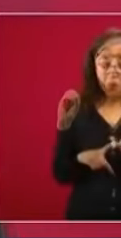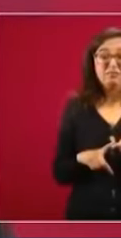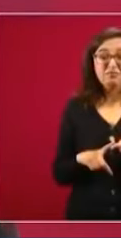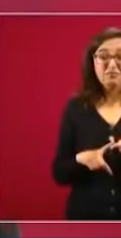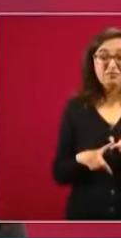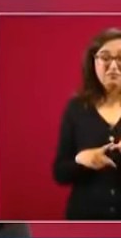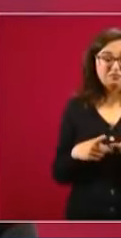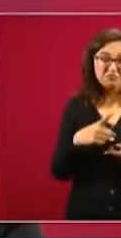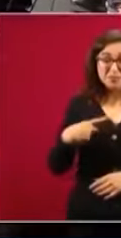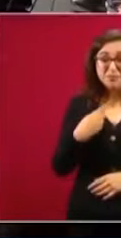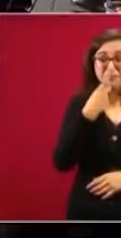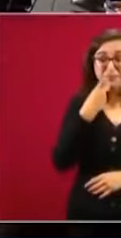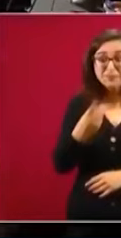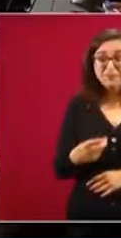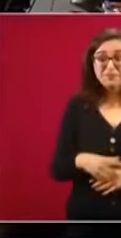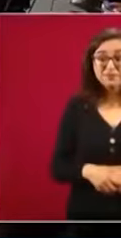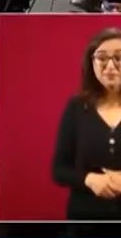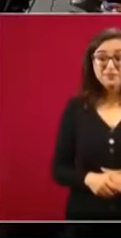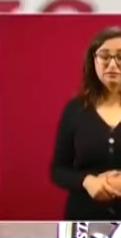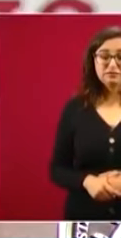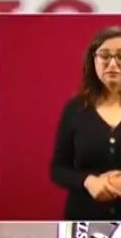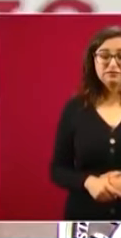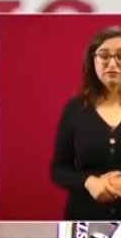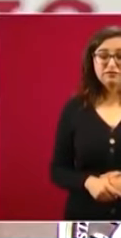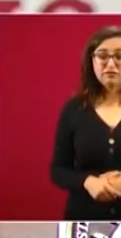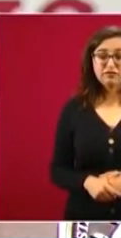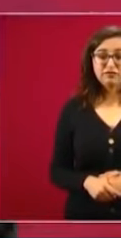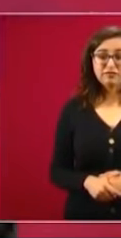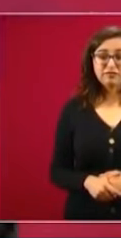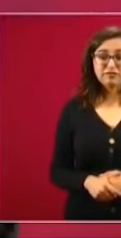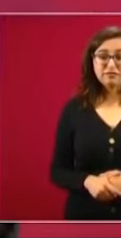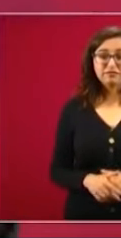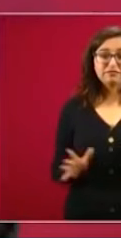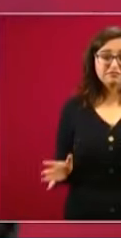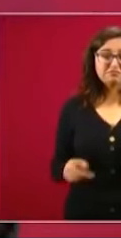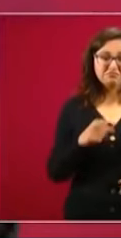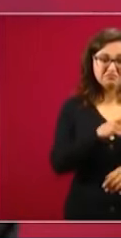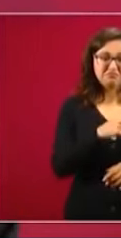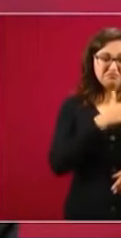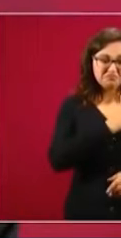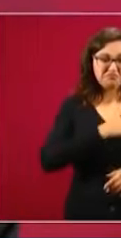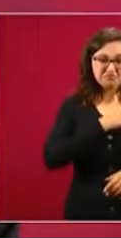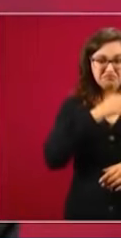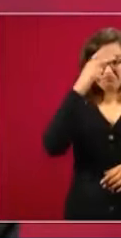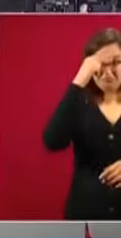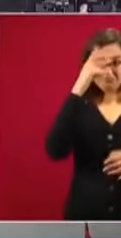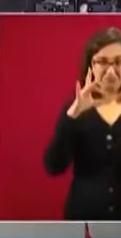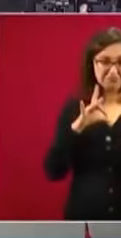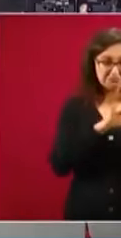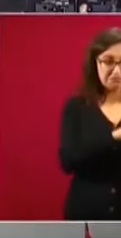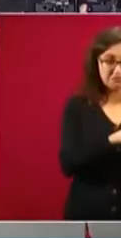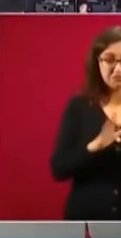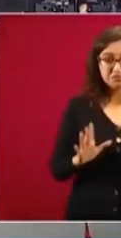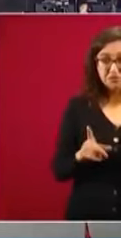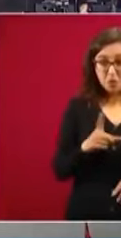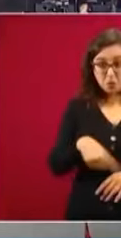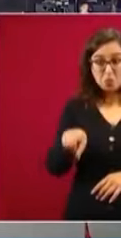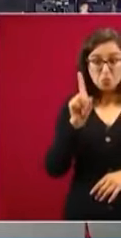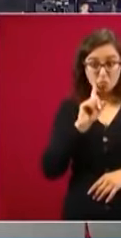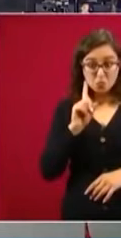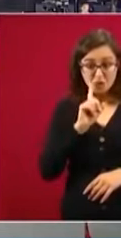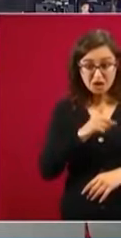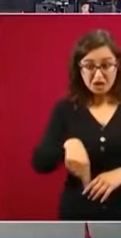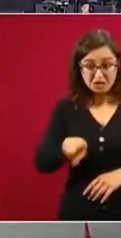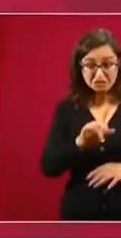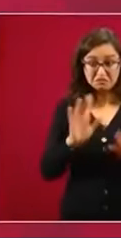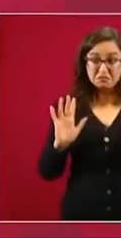es un conservador, o sea, es un pro-porfirista. ¿Sería el caso de estas mujeres?